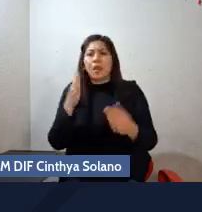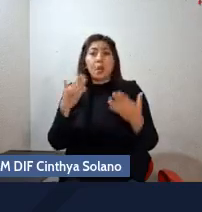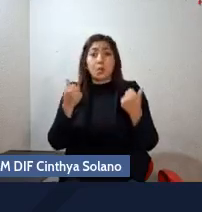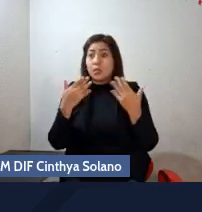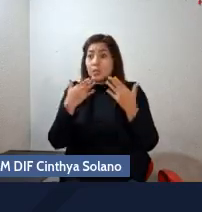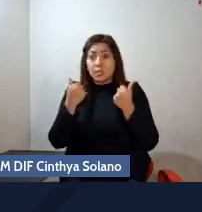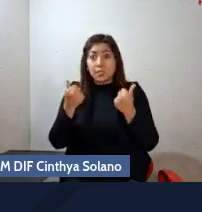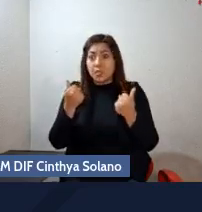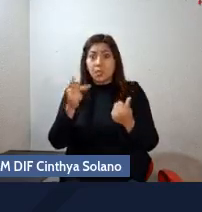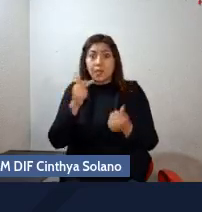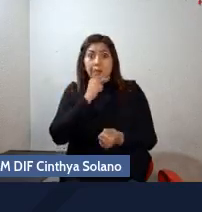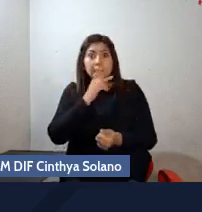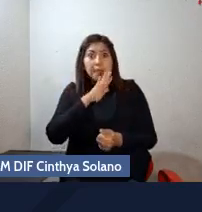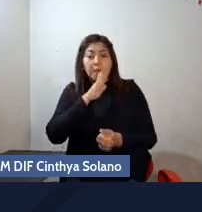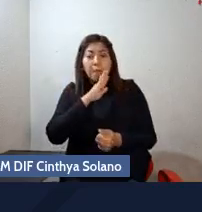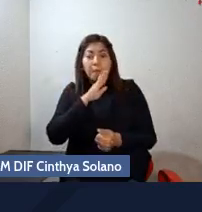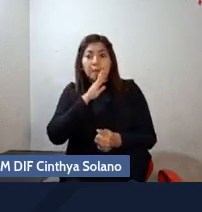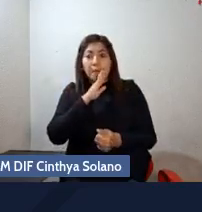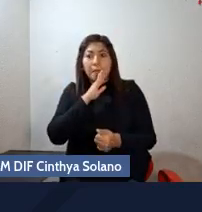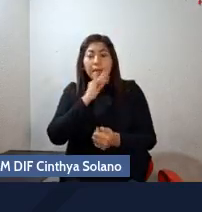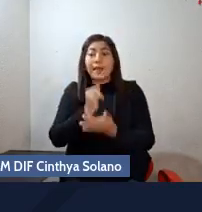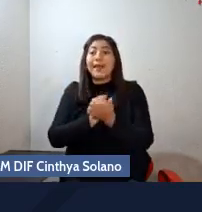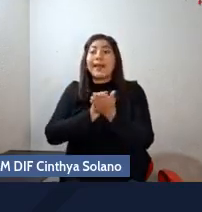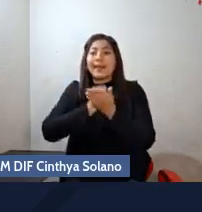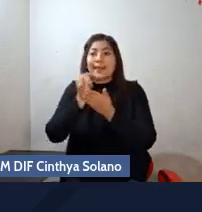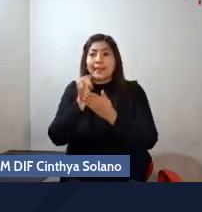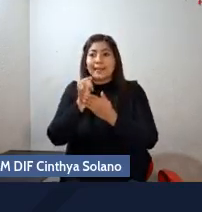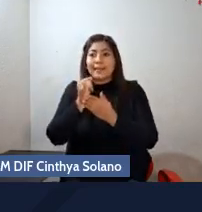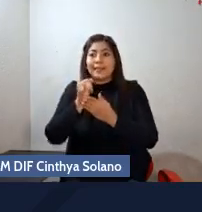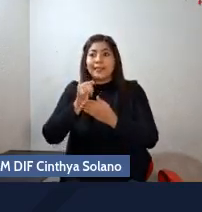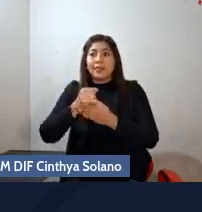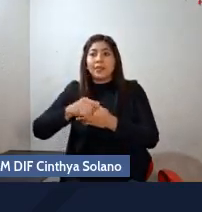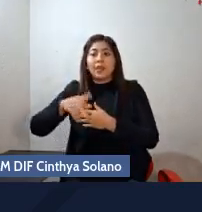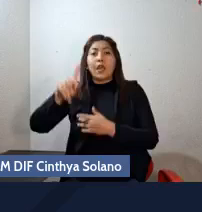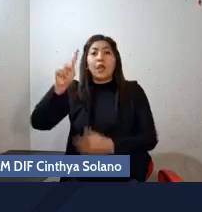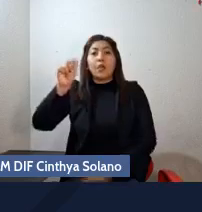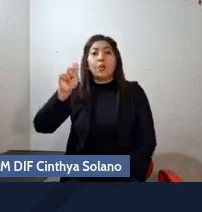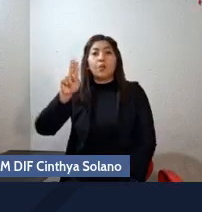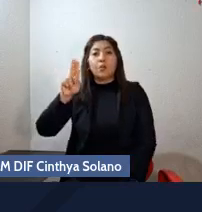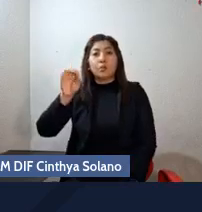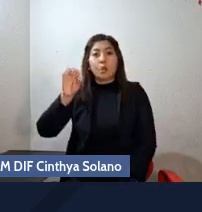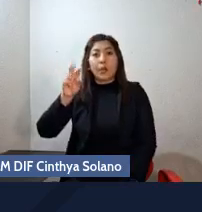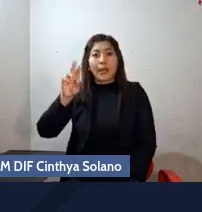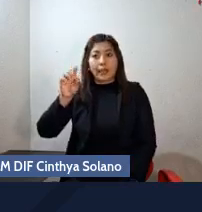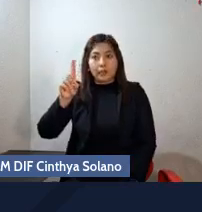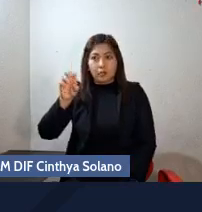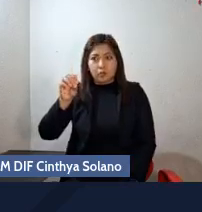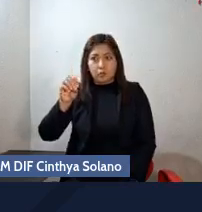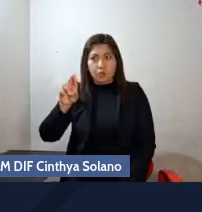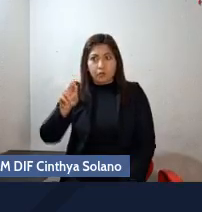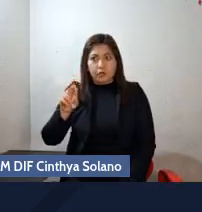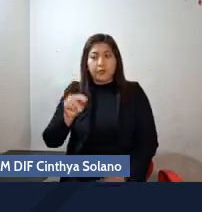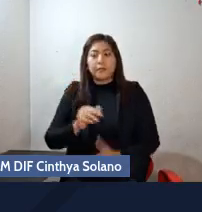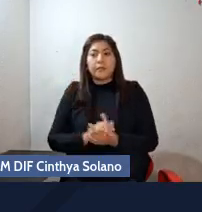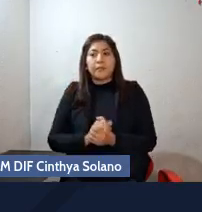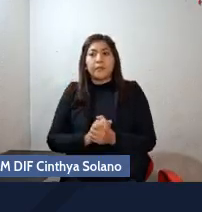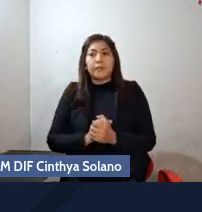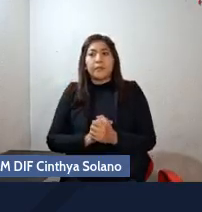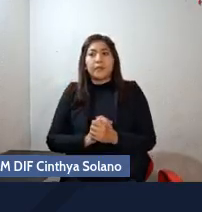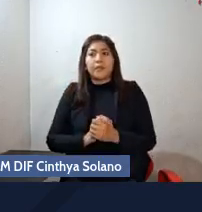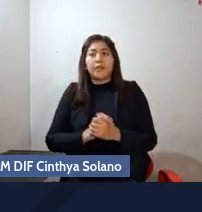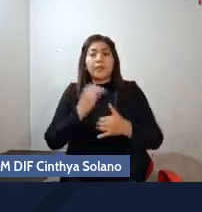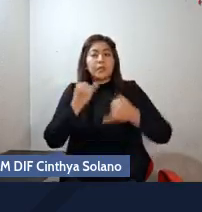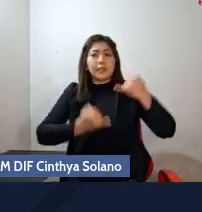nombrarse un tutor y un curador que el mismo juez señale de las listas